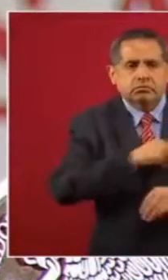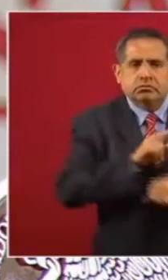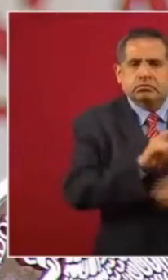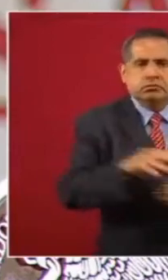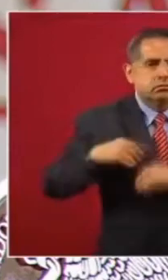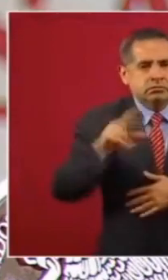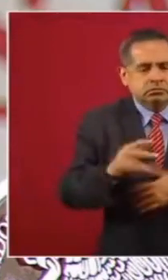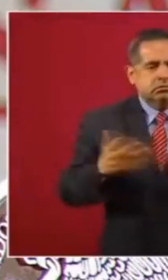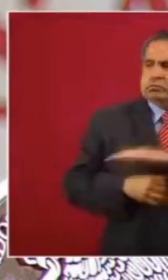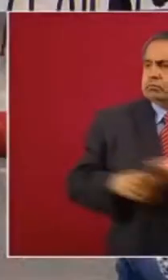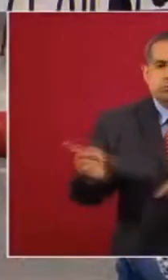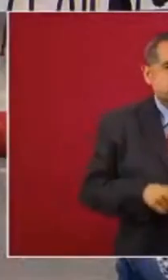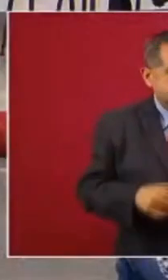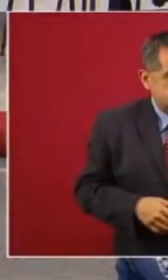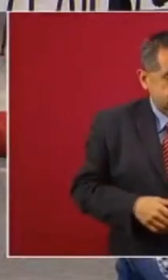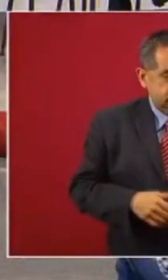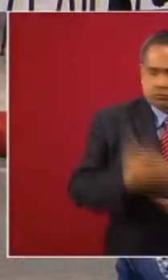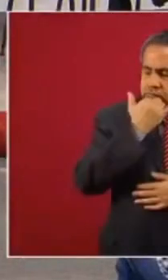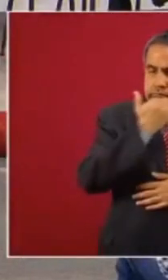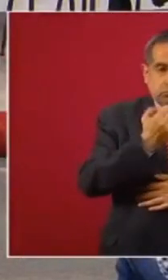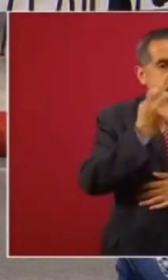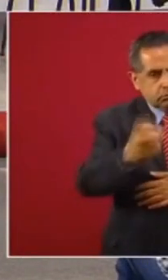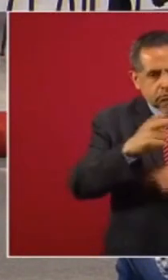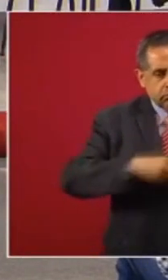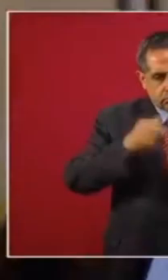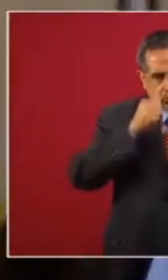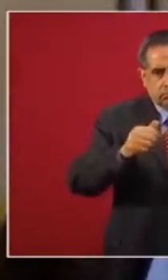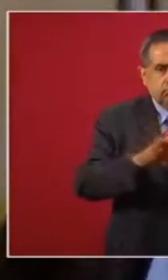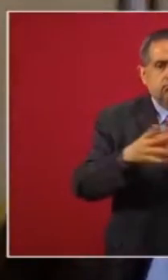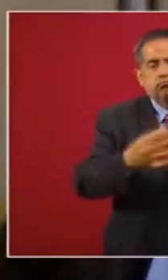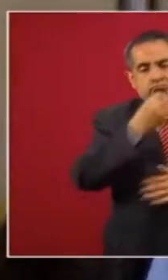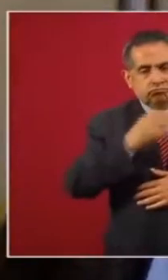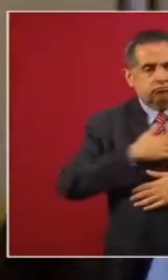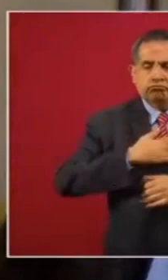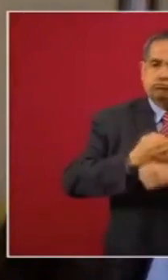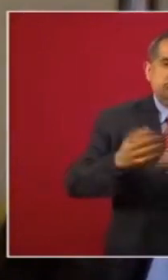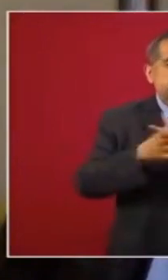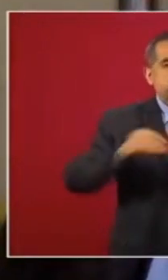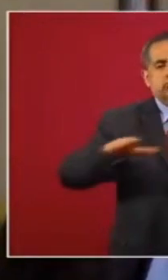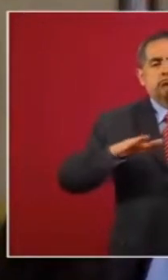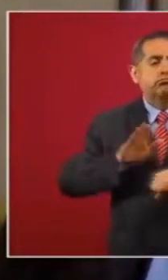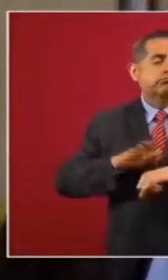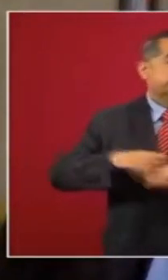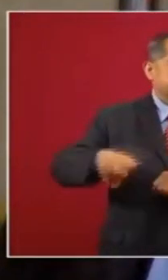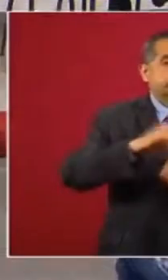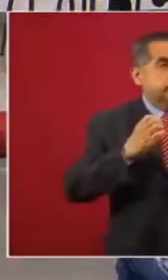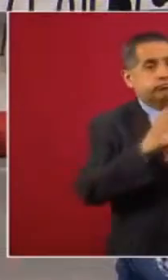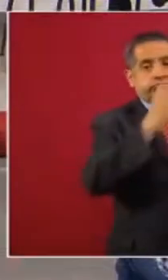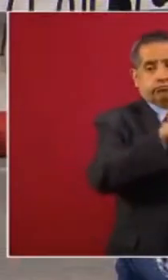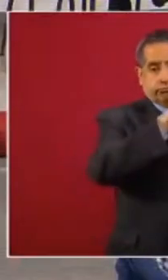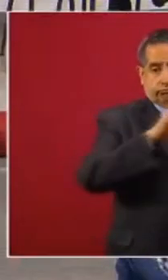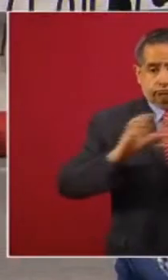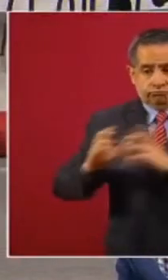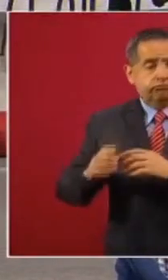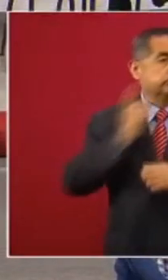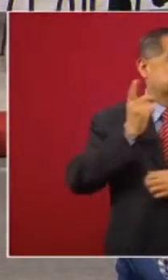Tienes toda la razón, y en eso estamos precisamente para atenderlo. Y qué bueno que me das esta oportunidad para decirles a los congresos locales y a